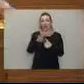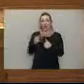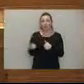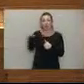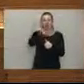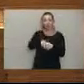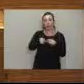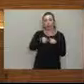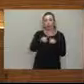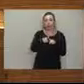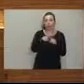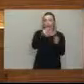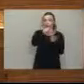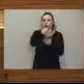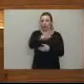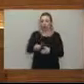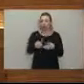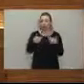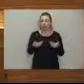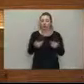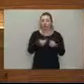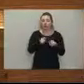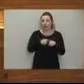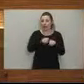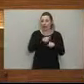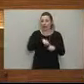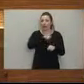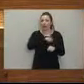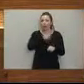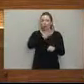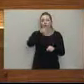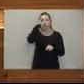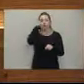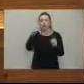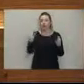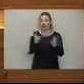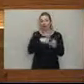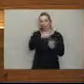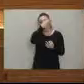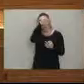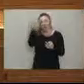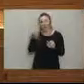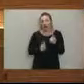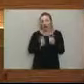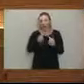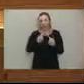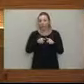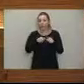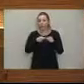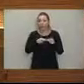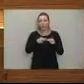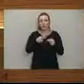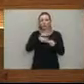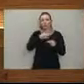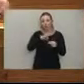carácter nacional. Pero a nosotros nos preocupa que olvidemos algunas de las cuestiones, algunos de los instrumentos que sí están